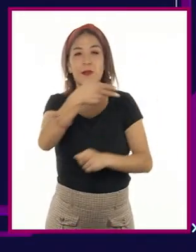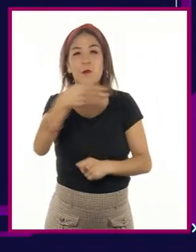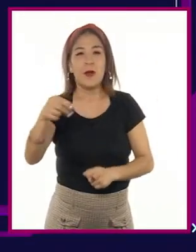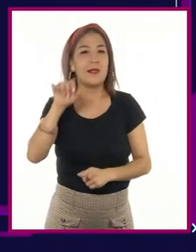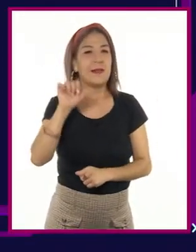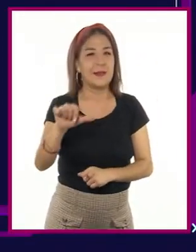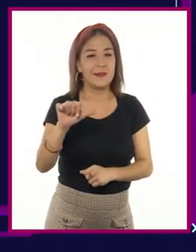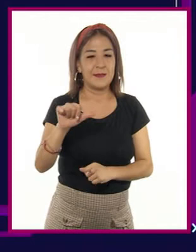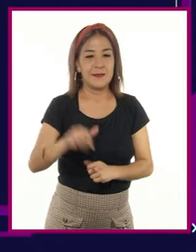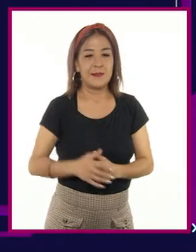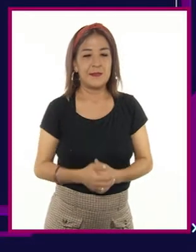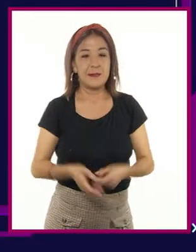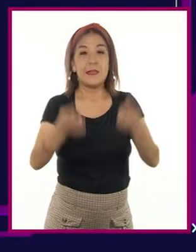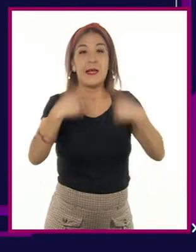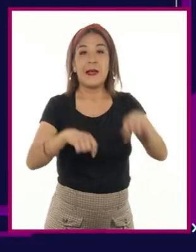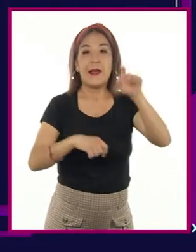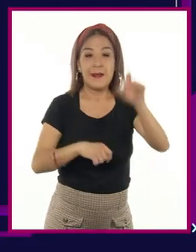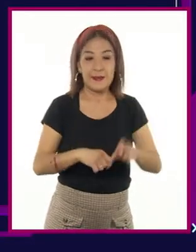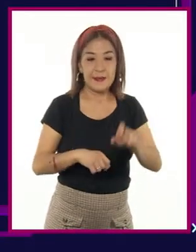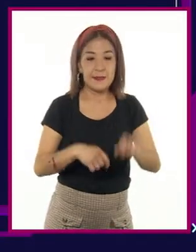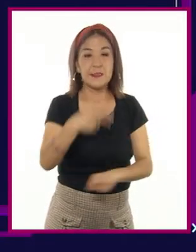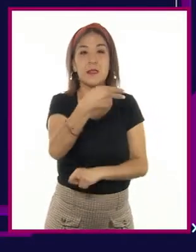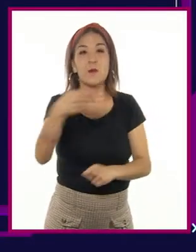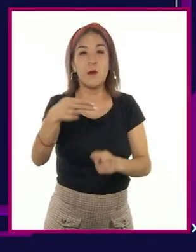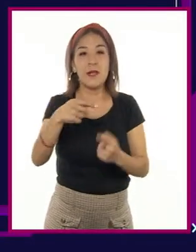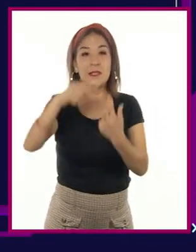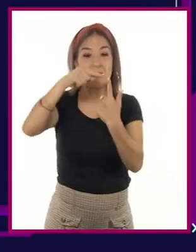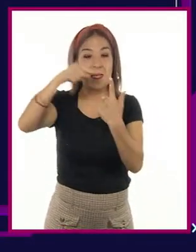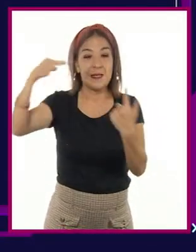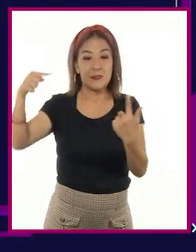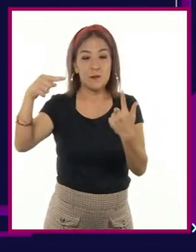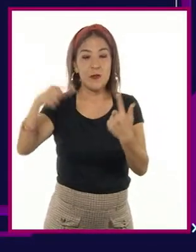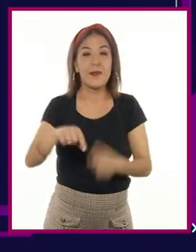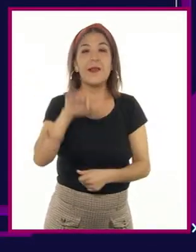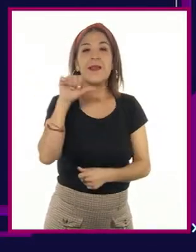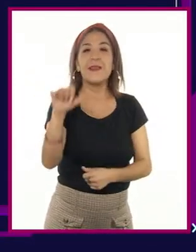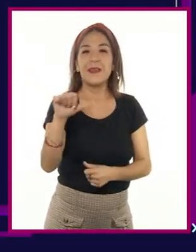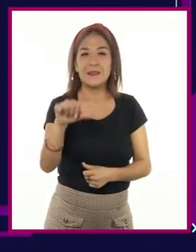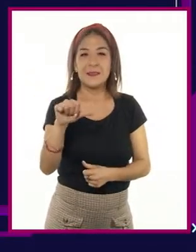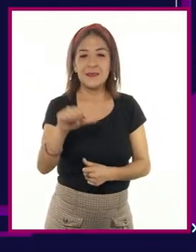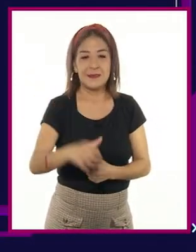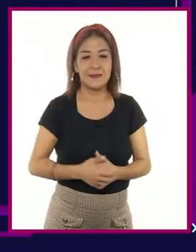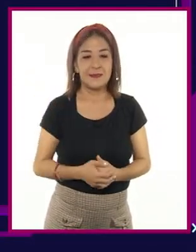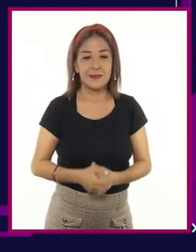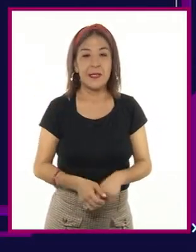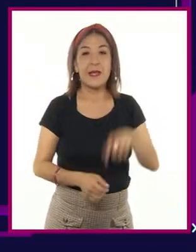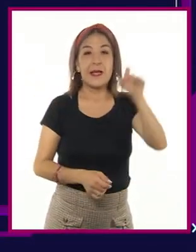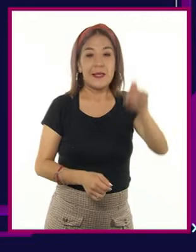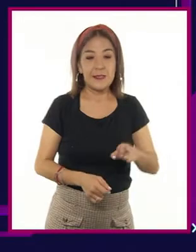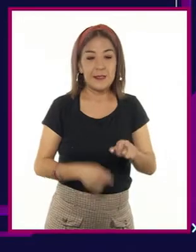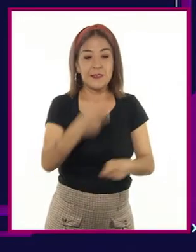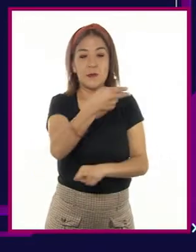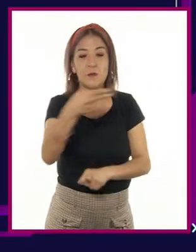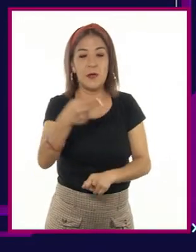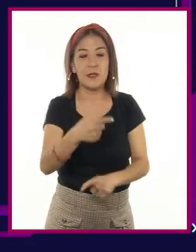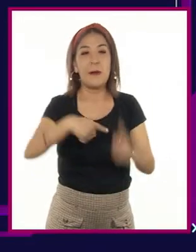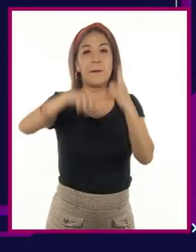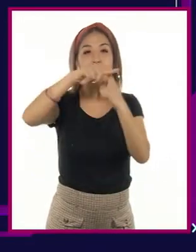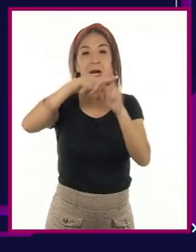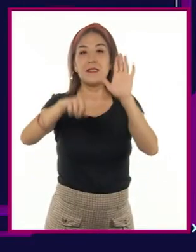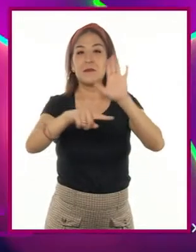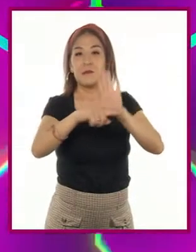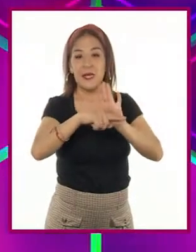a 16 x es igual a la raíz cuadrada de 16 x es igual a más